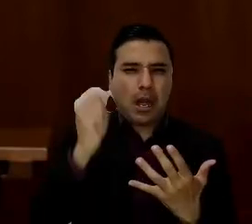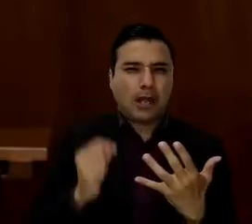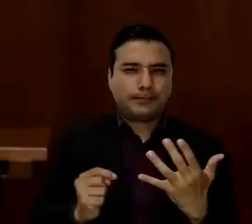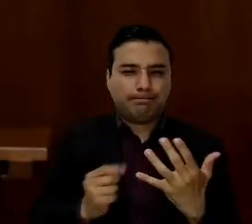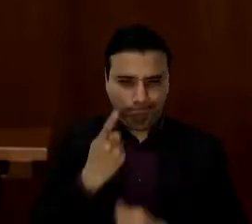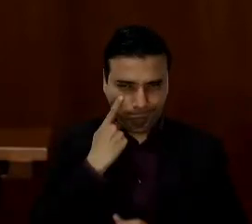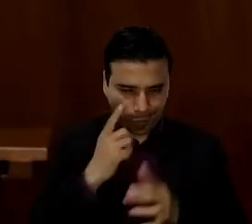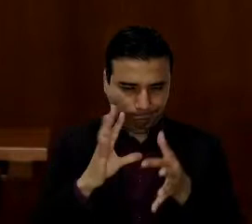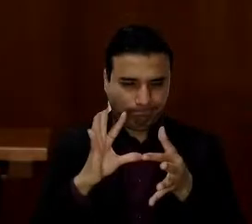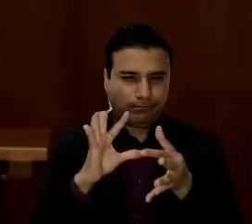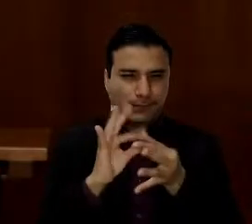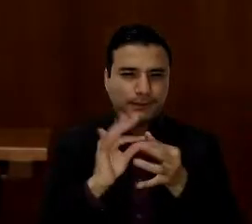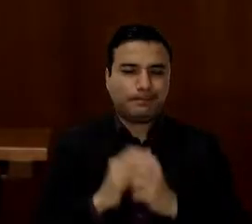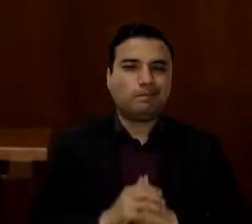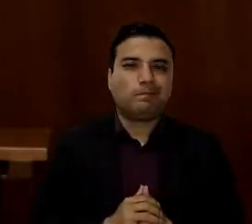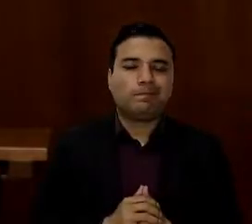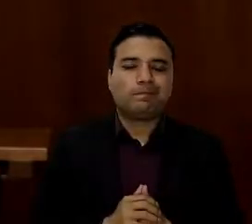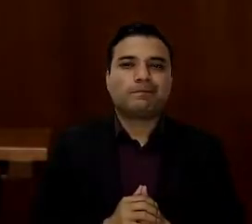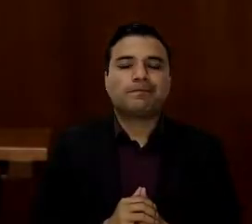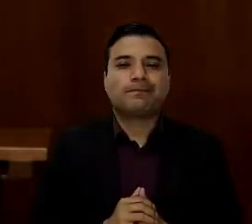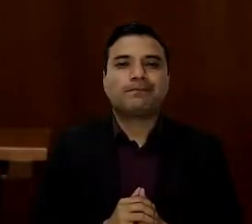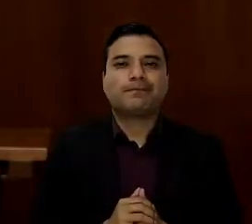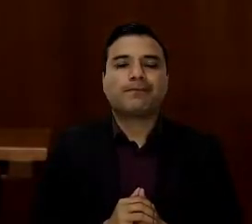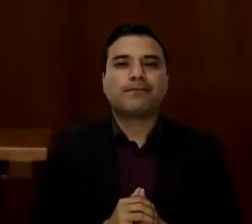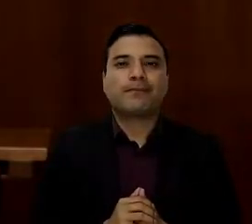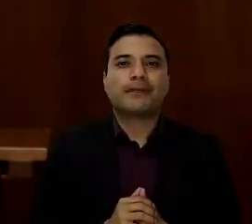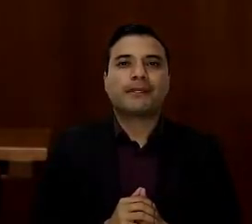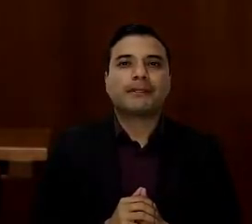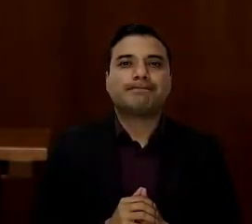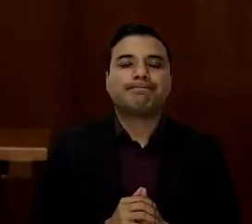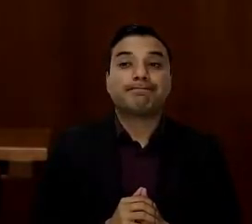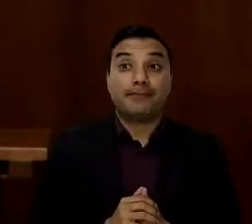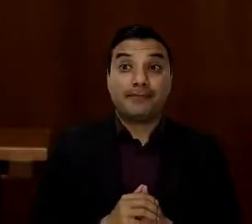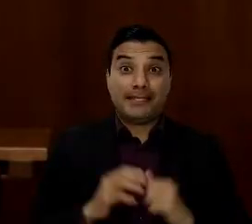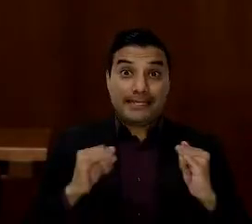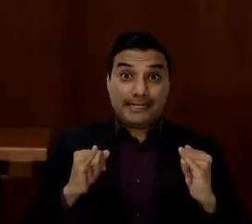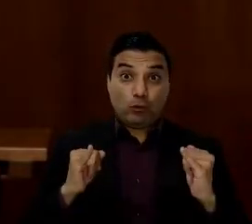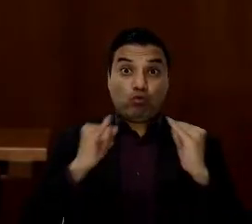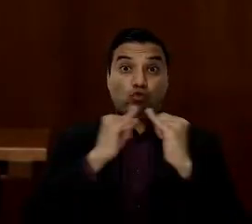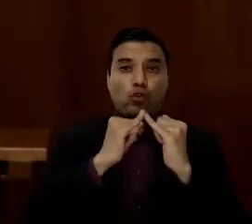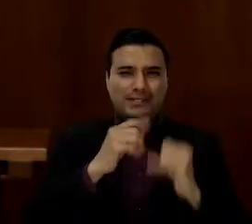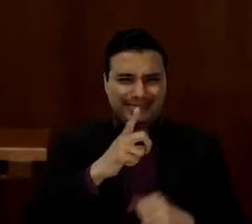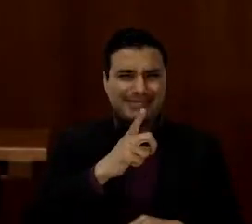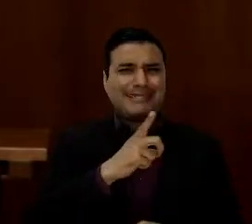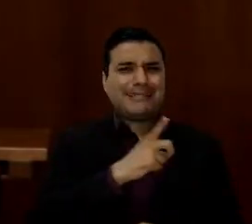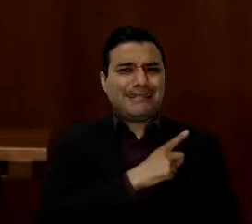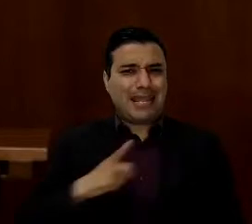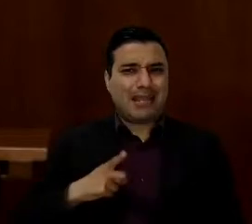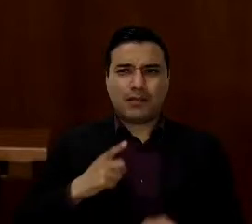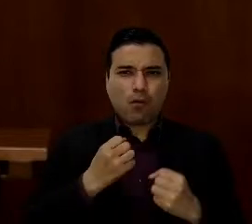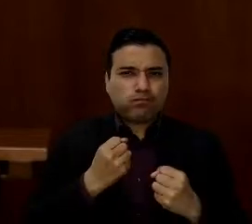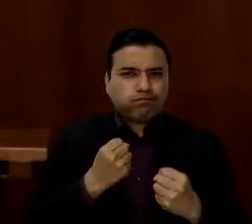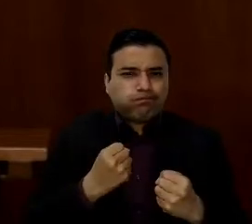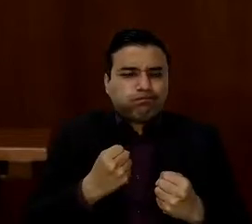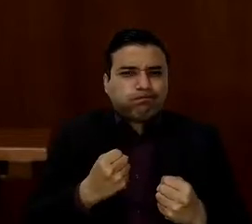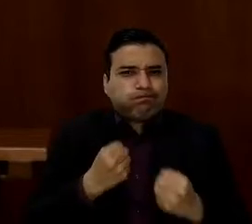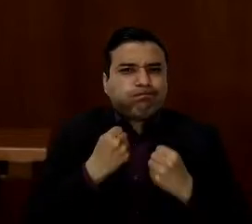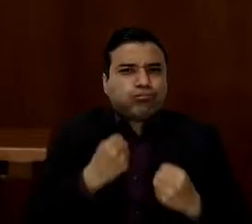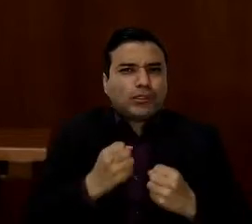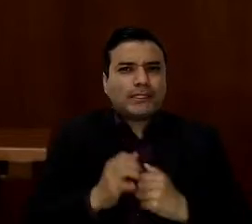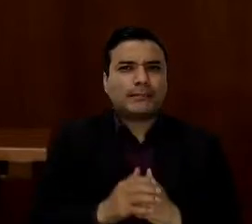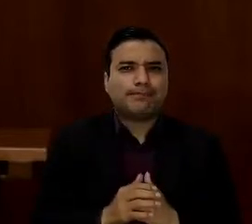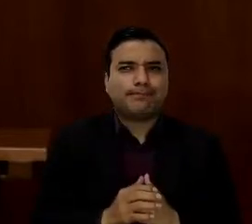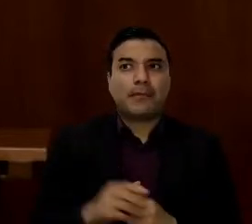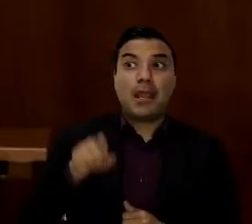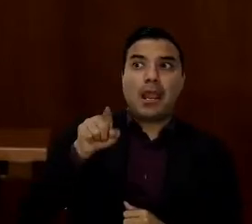es urgente y necesario fortalecer a las instituciones que se encargarán de